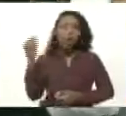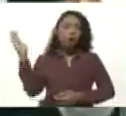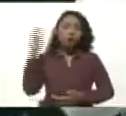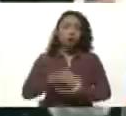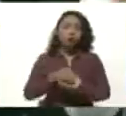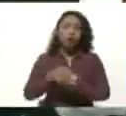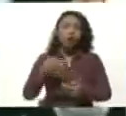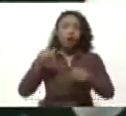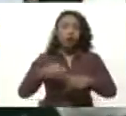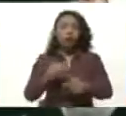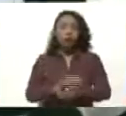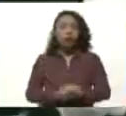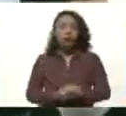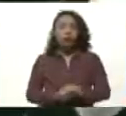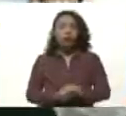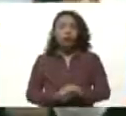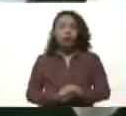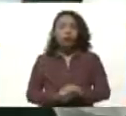No volverán.